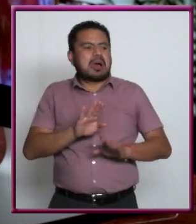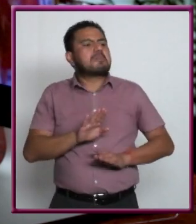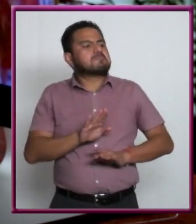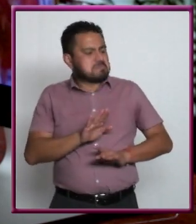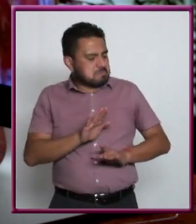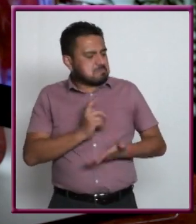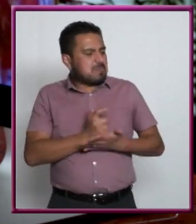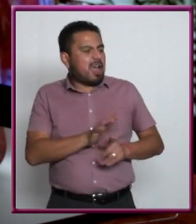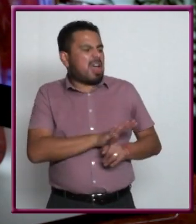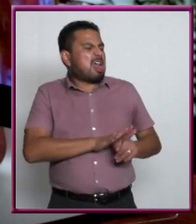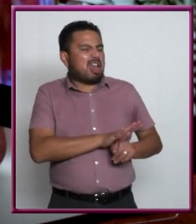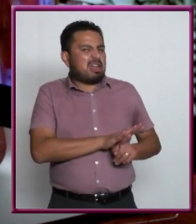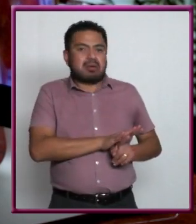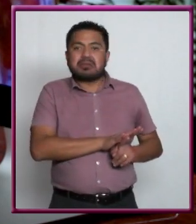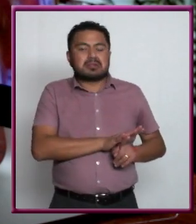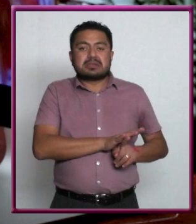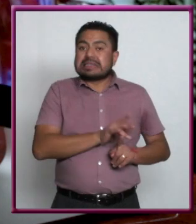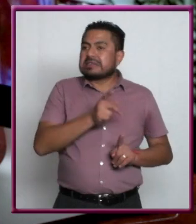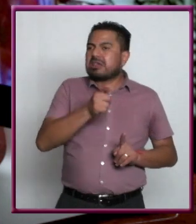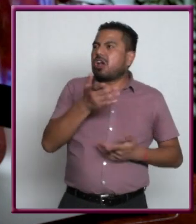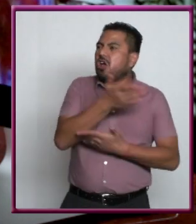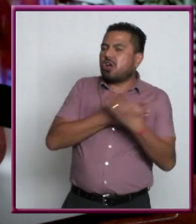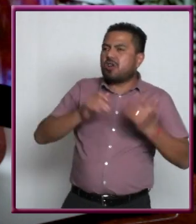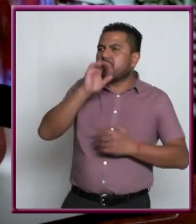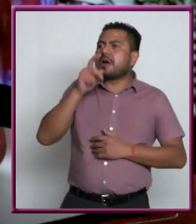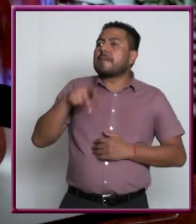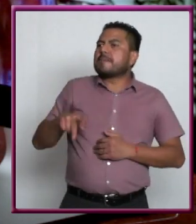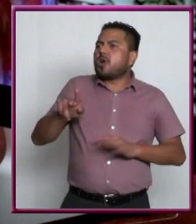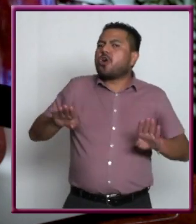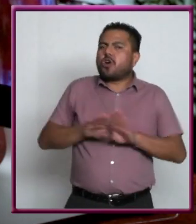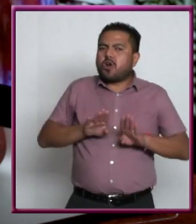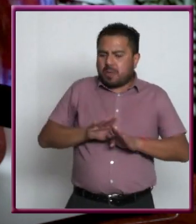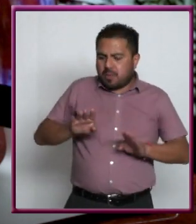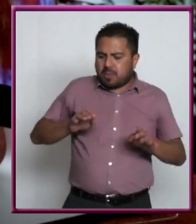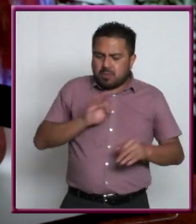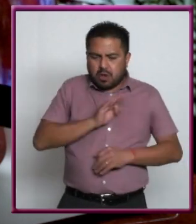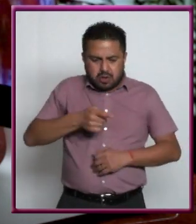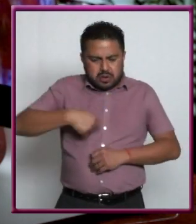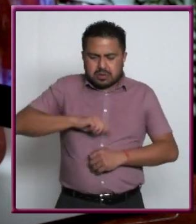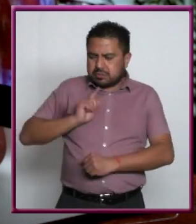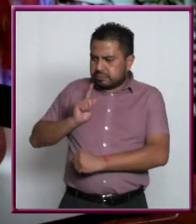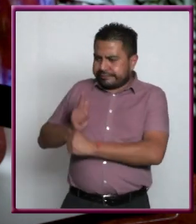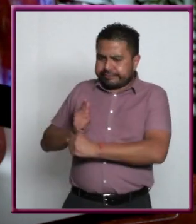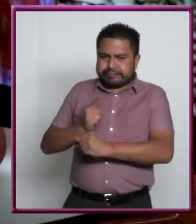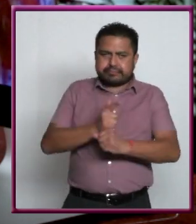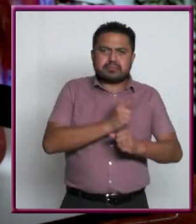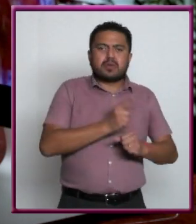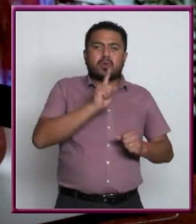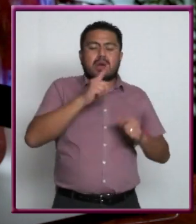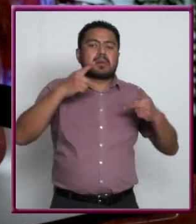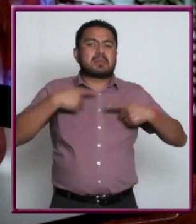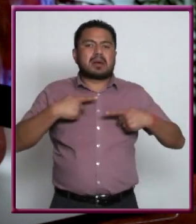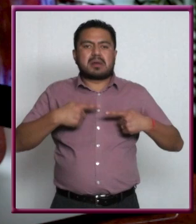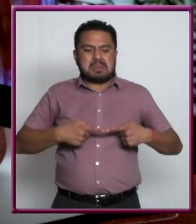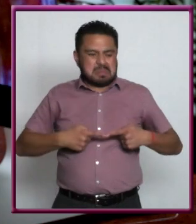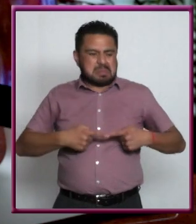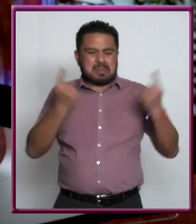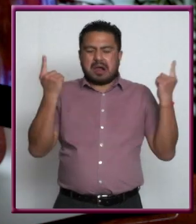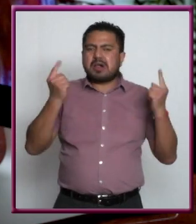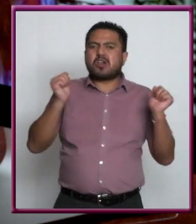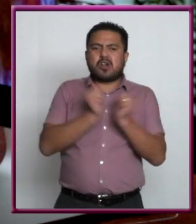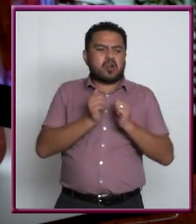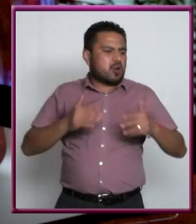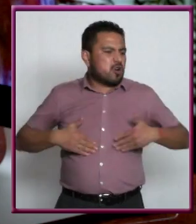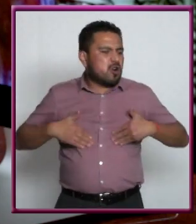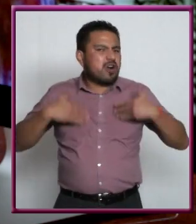chantaje, ¿no? Cuando comparten nuestras fotos y no sabemos qué hacer. Pero ¿cómo podemos nosotros identificar que una persona va a romper